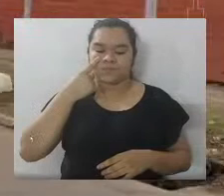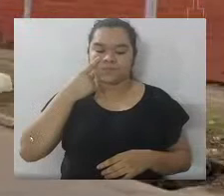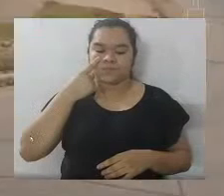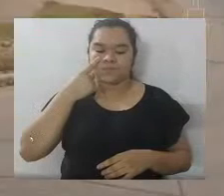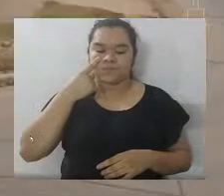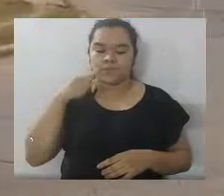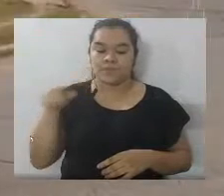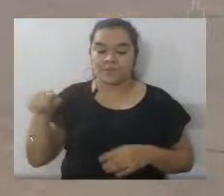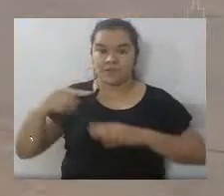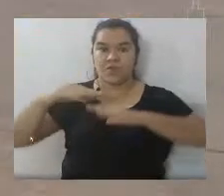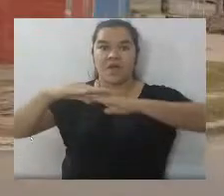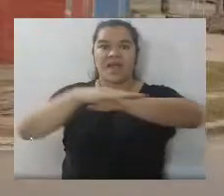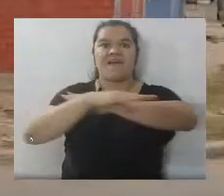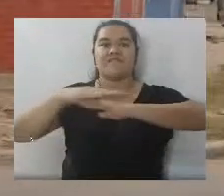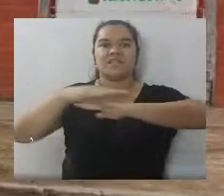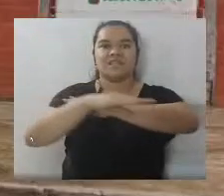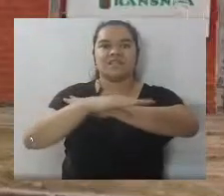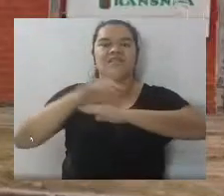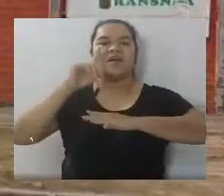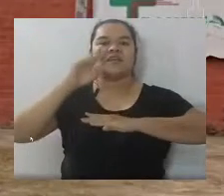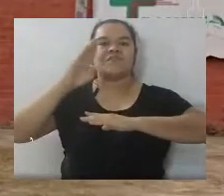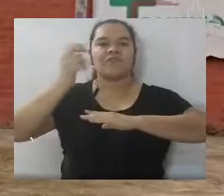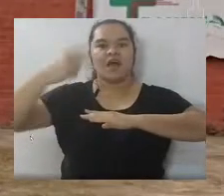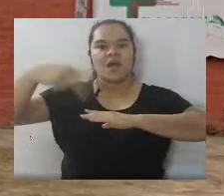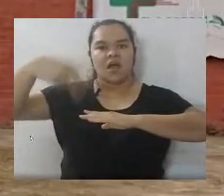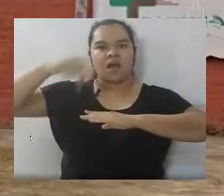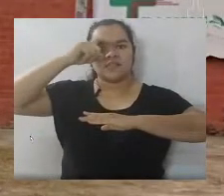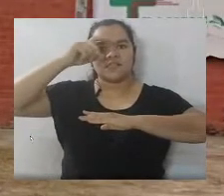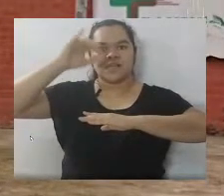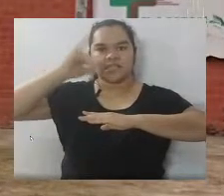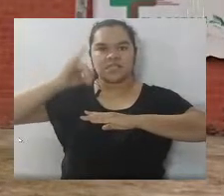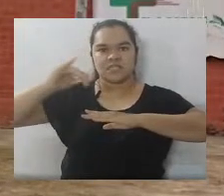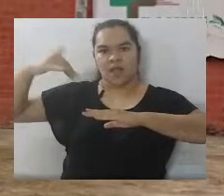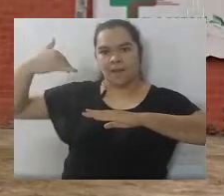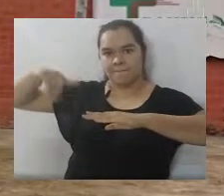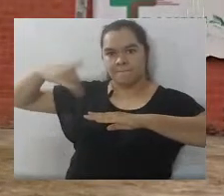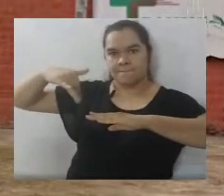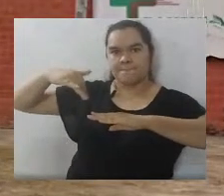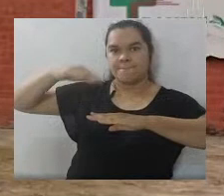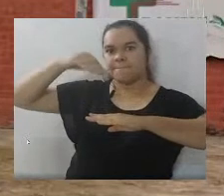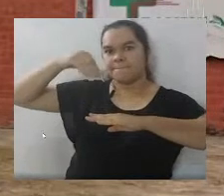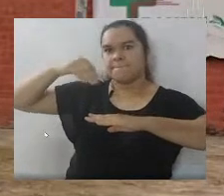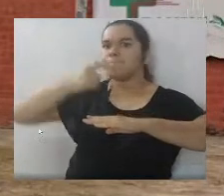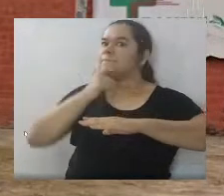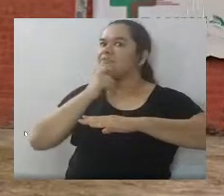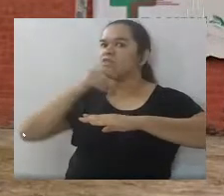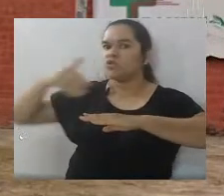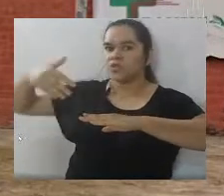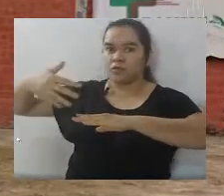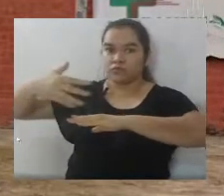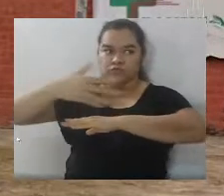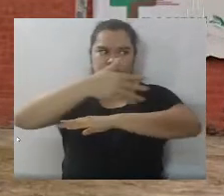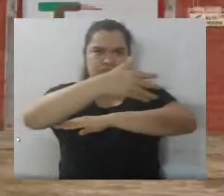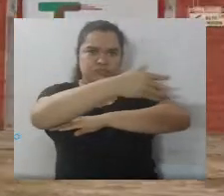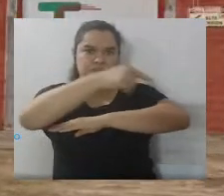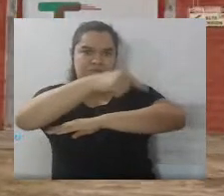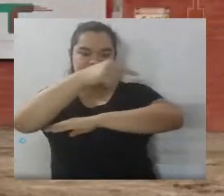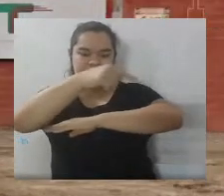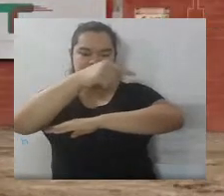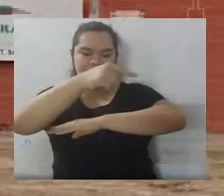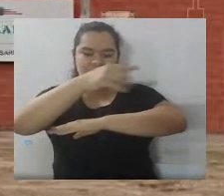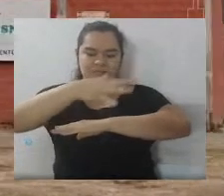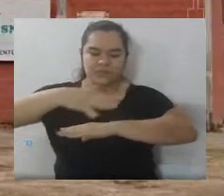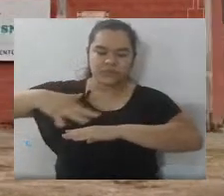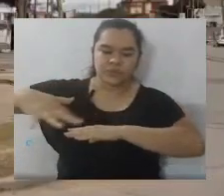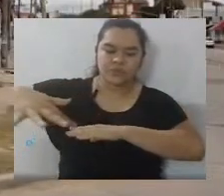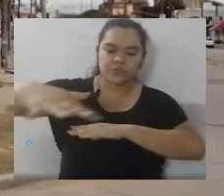avenida Teniente Ibáñez, esta es continuación de calle Mendoza, y podemos ver cómo esa energía termina llegando a un área urbana densa,